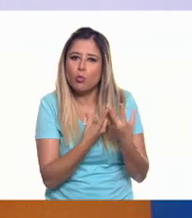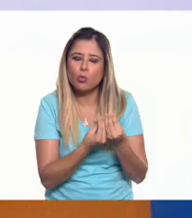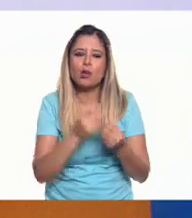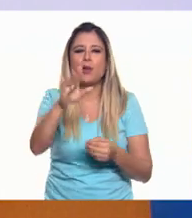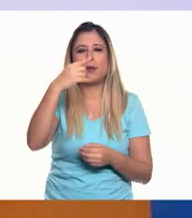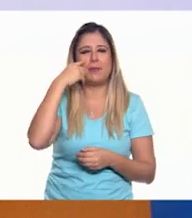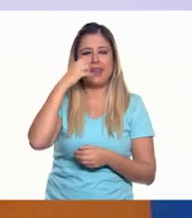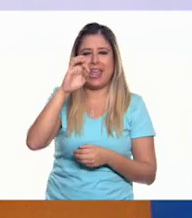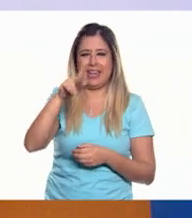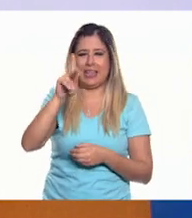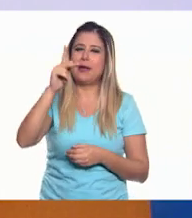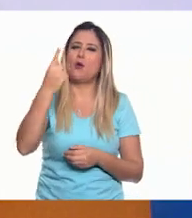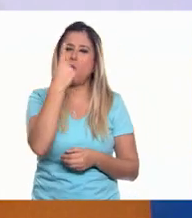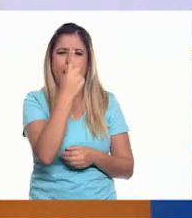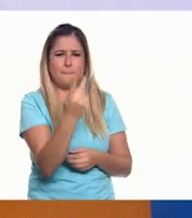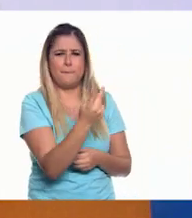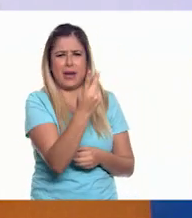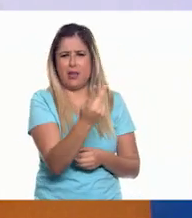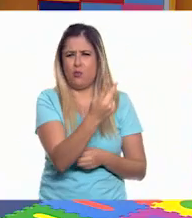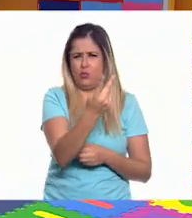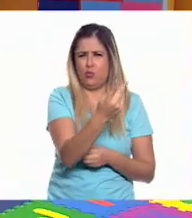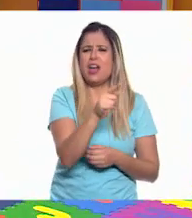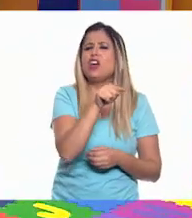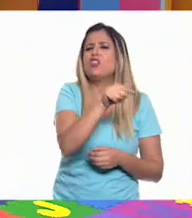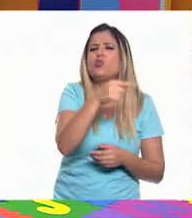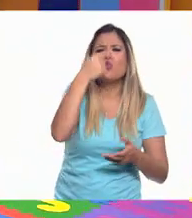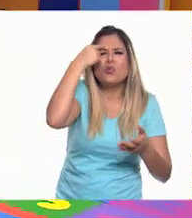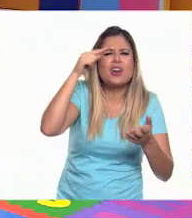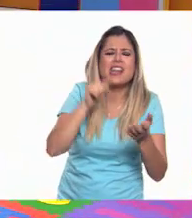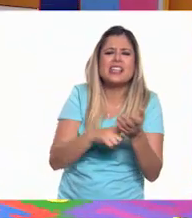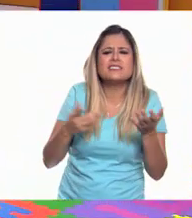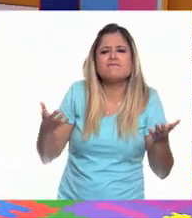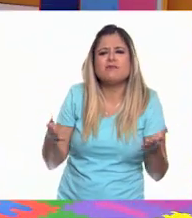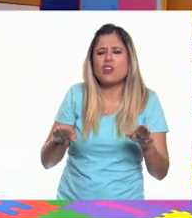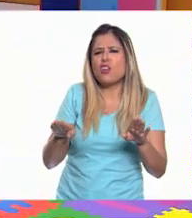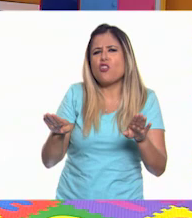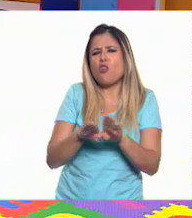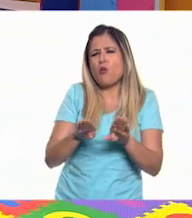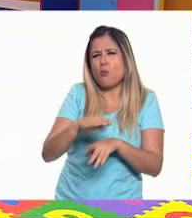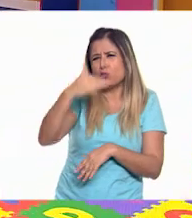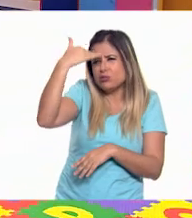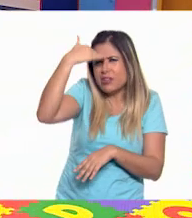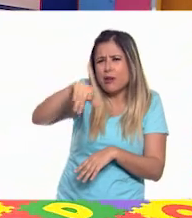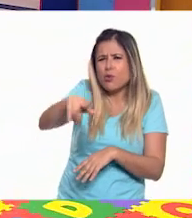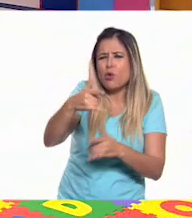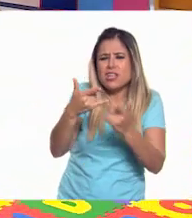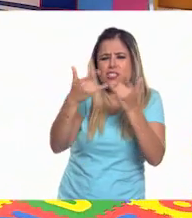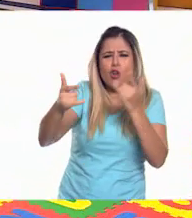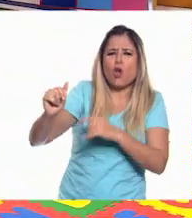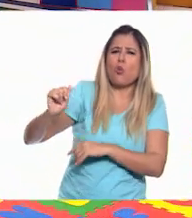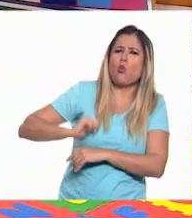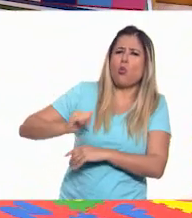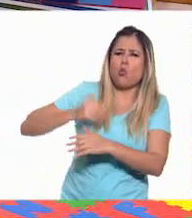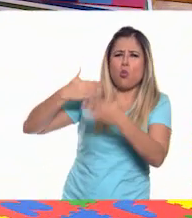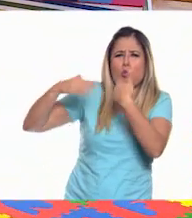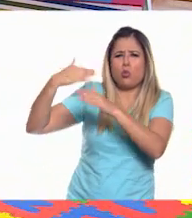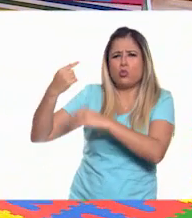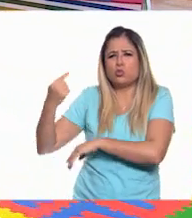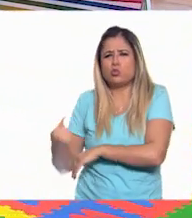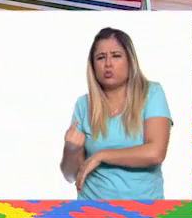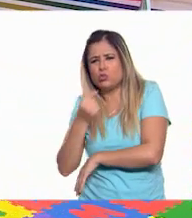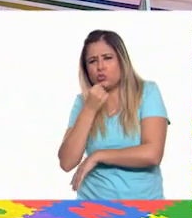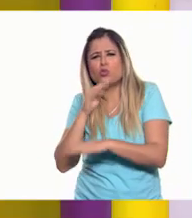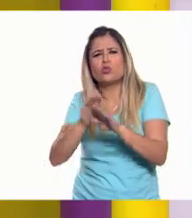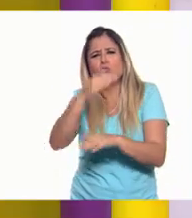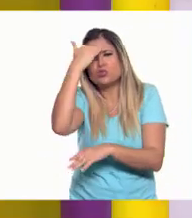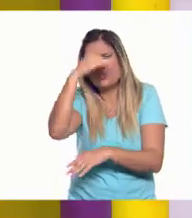empezar con una pregunta. ¿Cómo crees que puedes saber sobre tu historia familiar? ¿Cómo creo